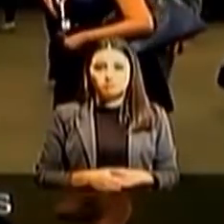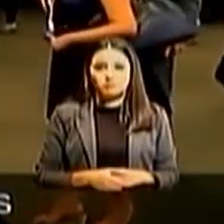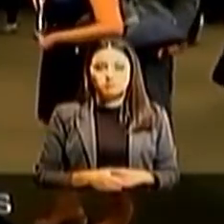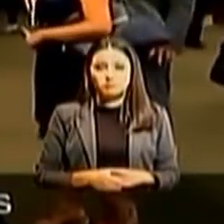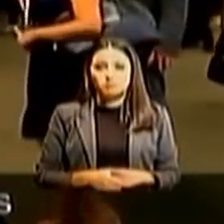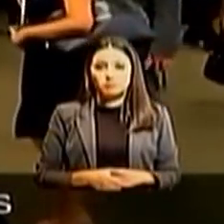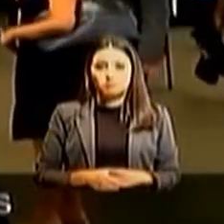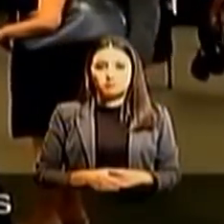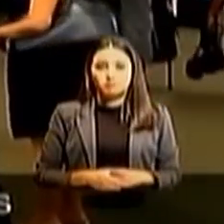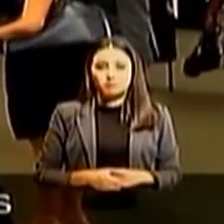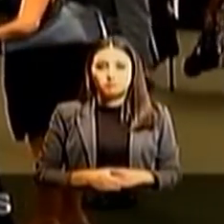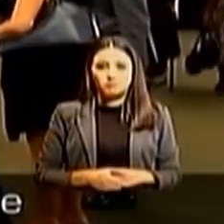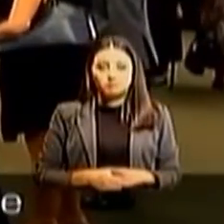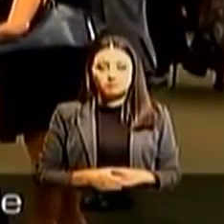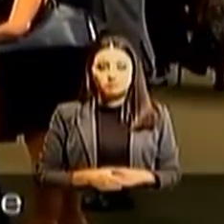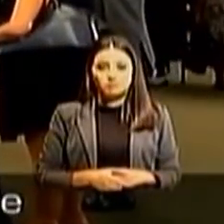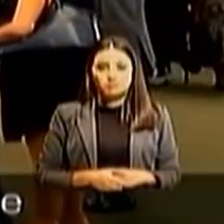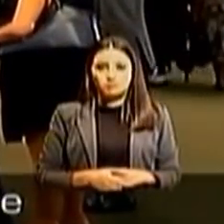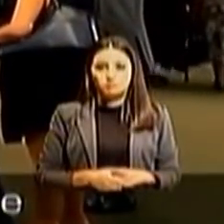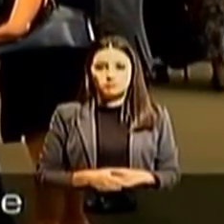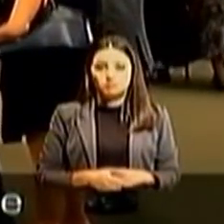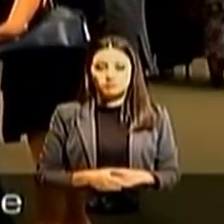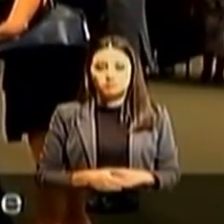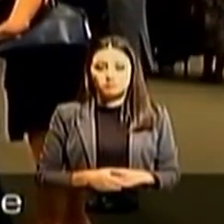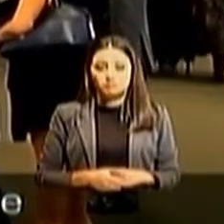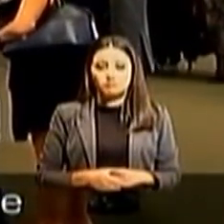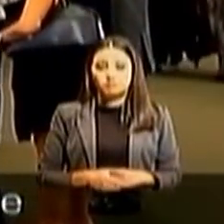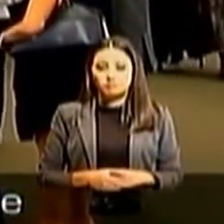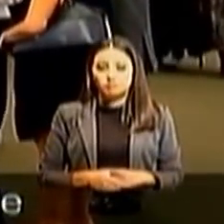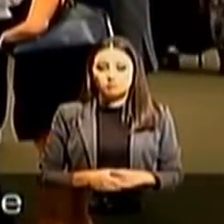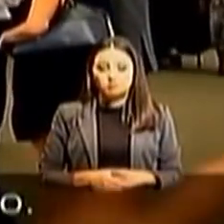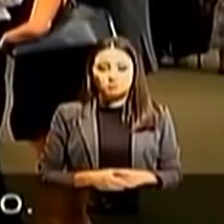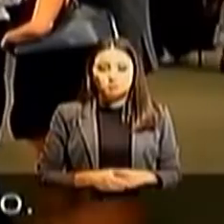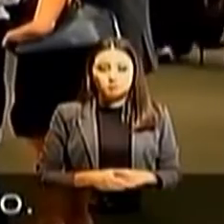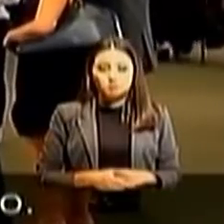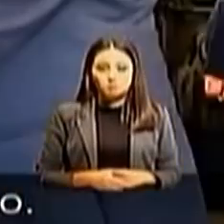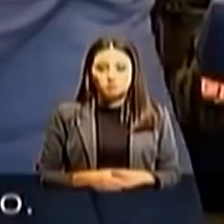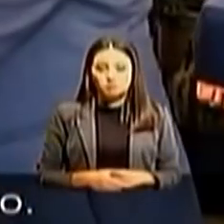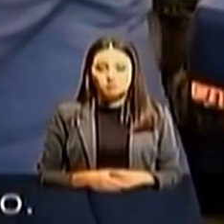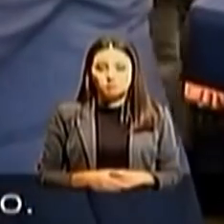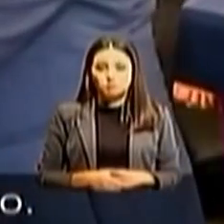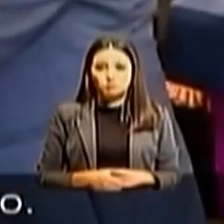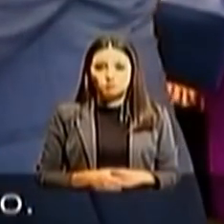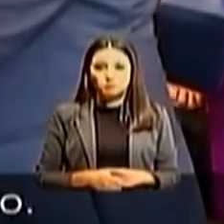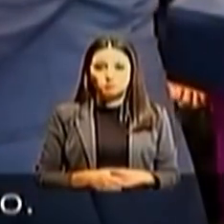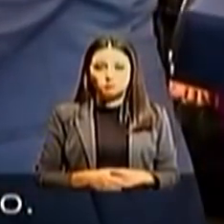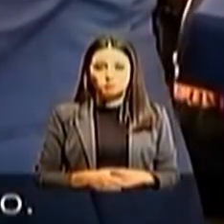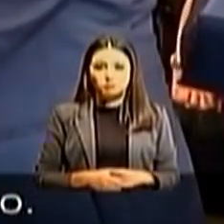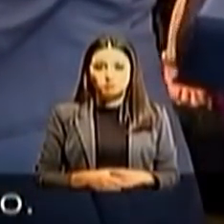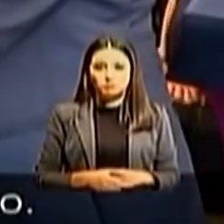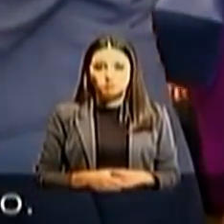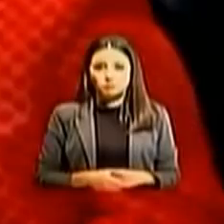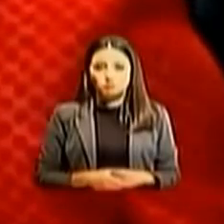grateful for your leadership. Go Ecuador, go Special Olympics, go Presidente